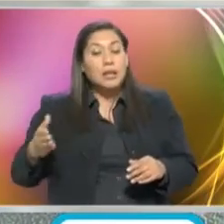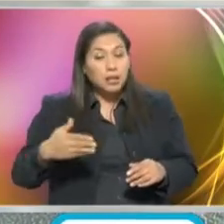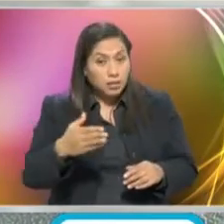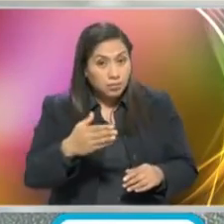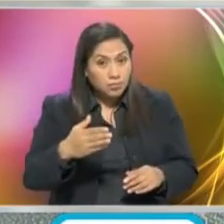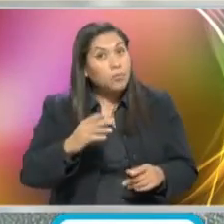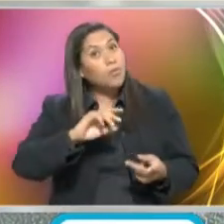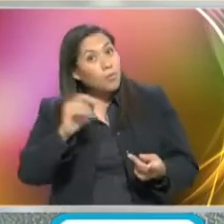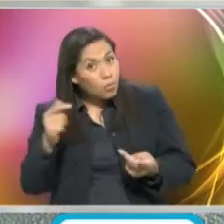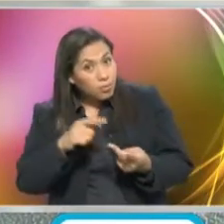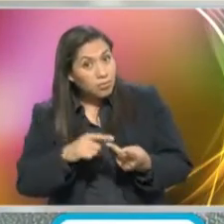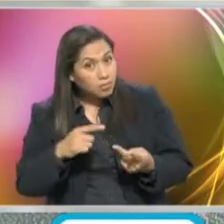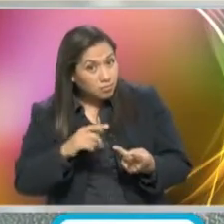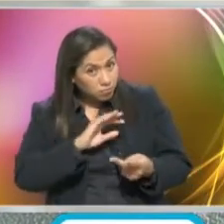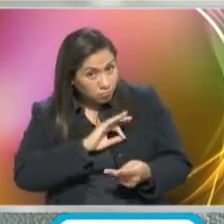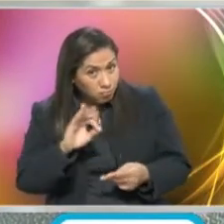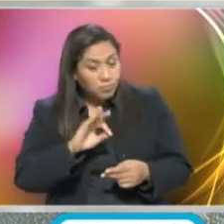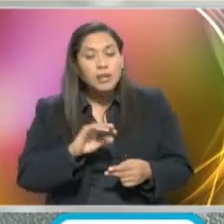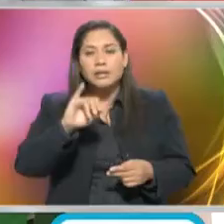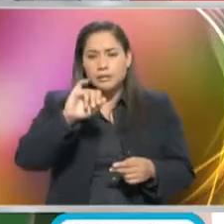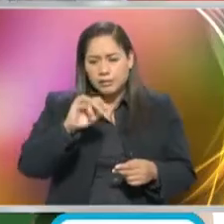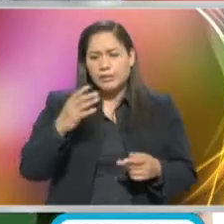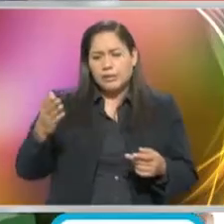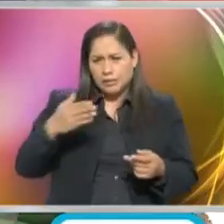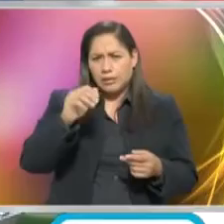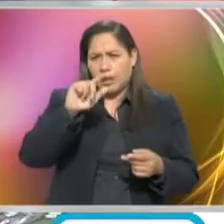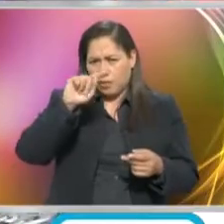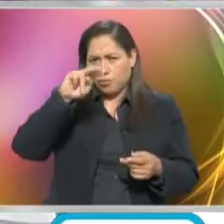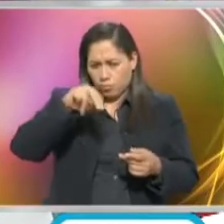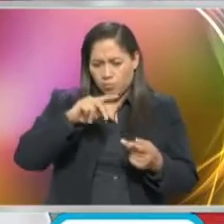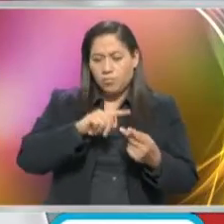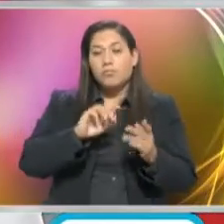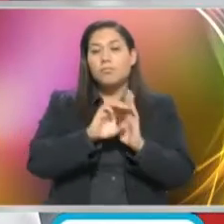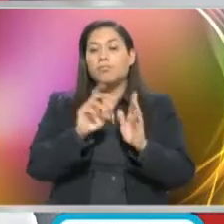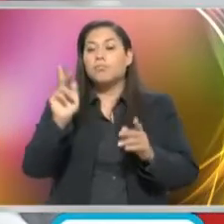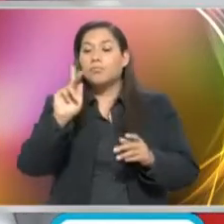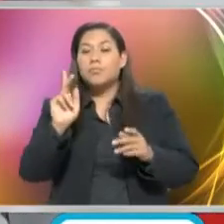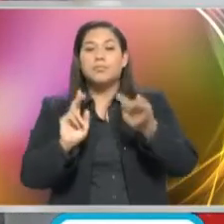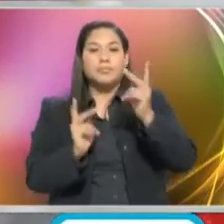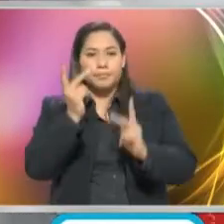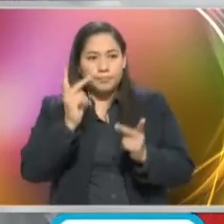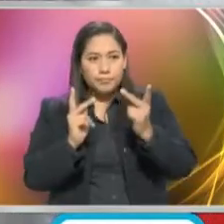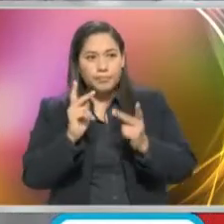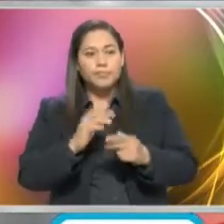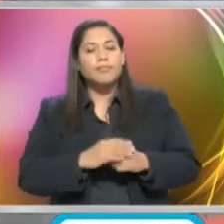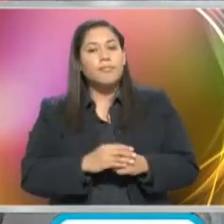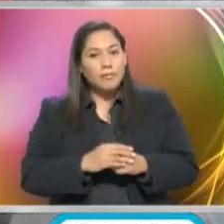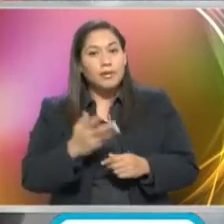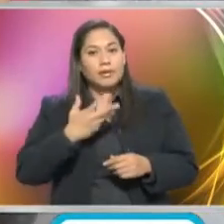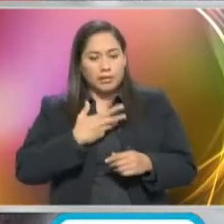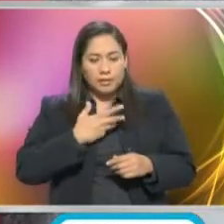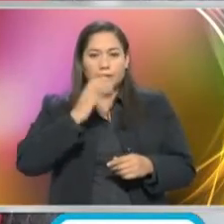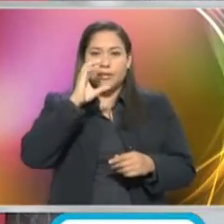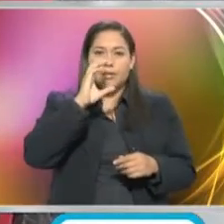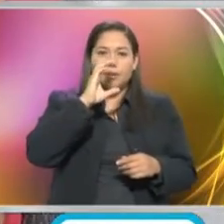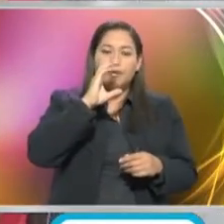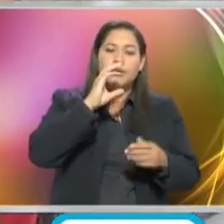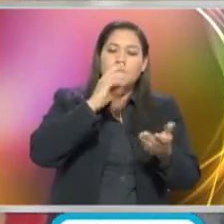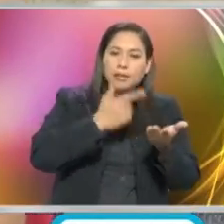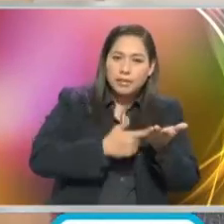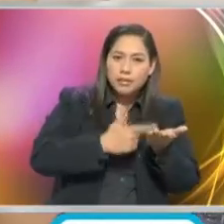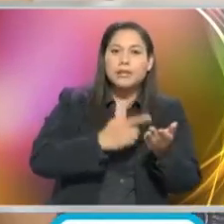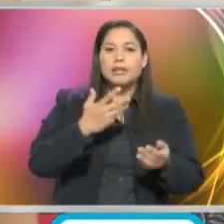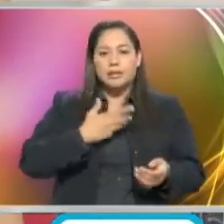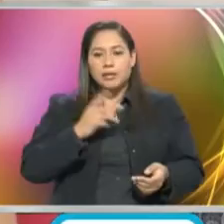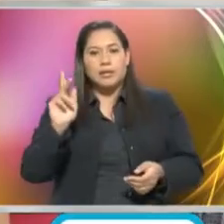que puedan ser aprovechadas a estas horas? Claro, mira, las proteínas vegetales tienen carbohidrato y tienen proteína, Muy bien.